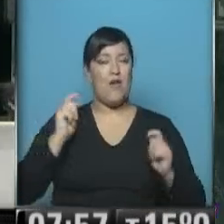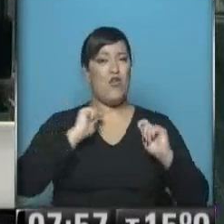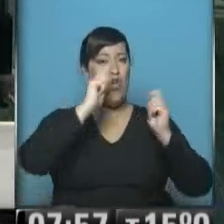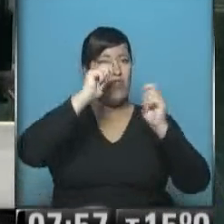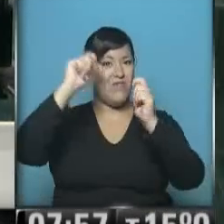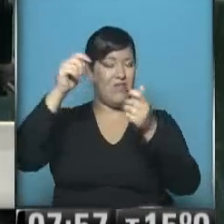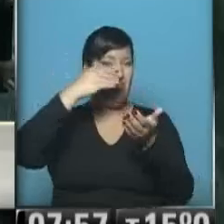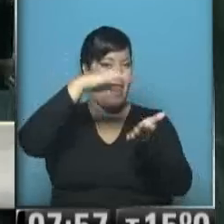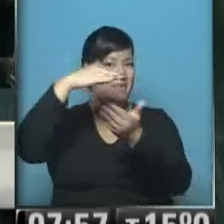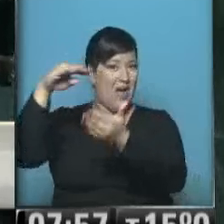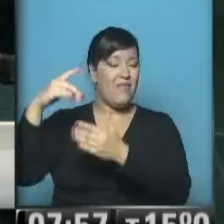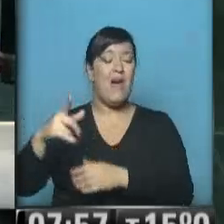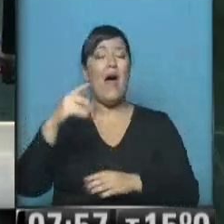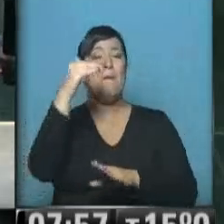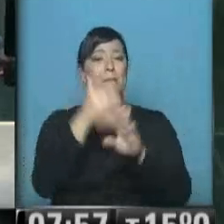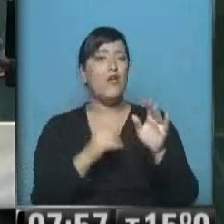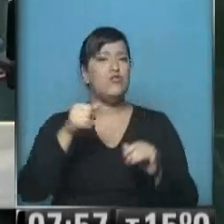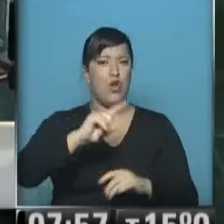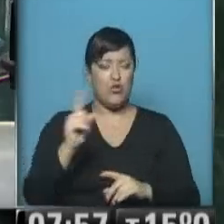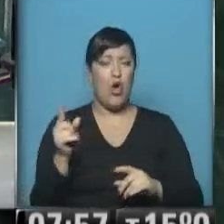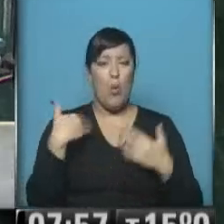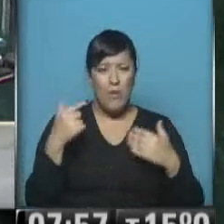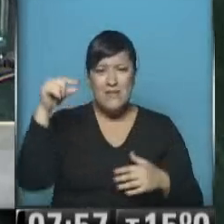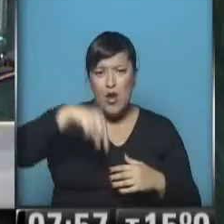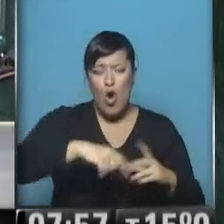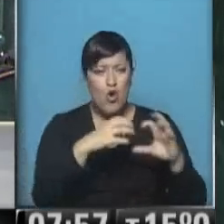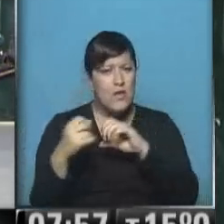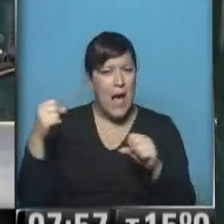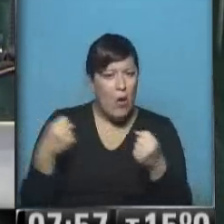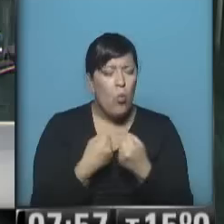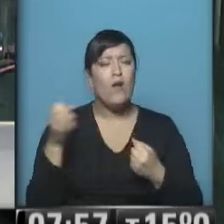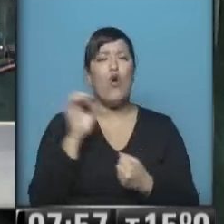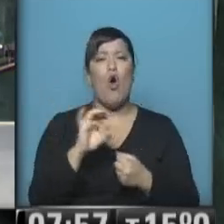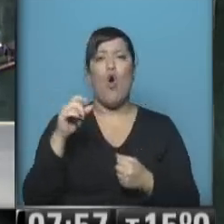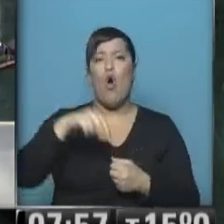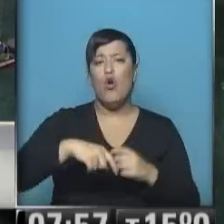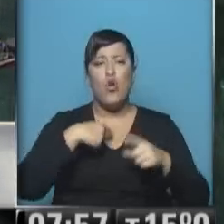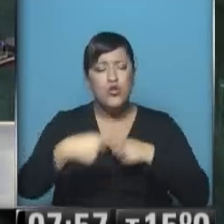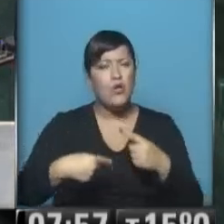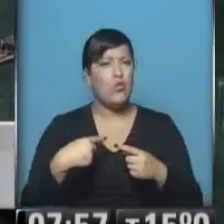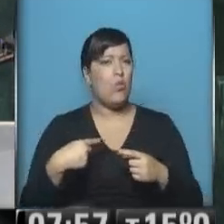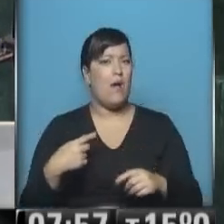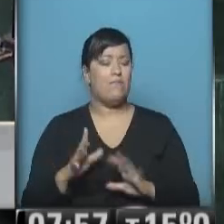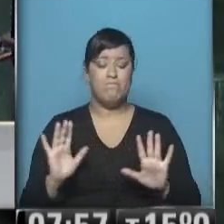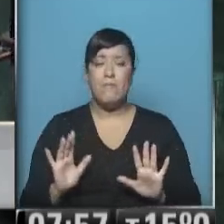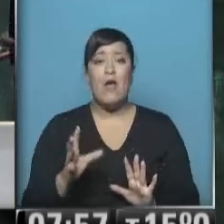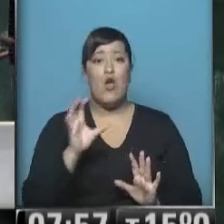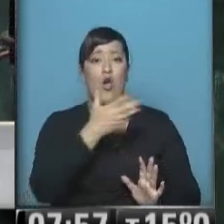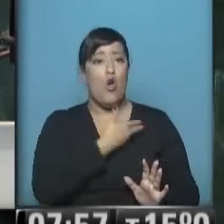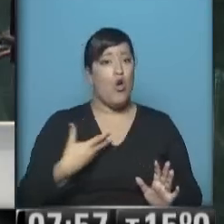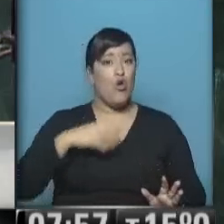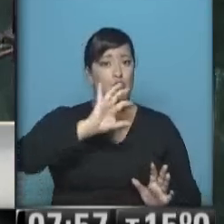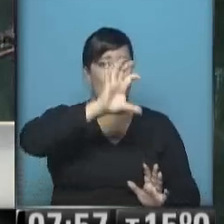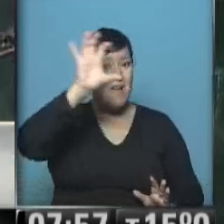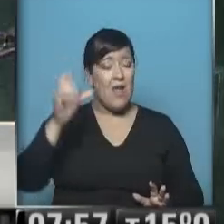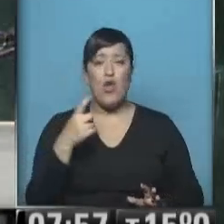muchos los sectores en juego se puede llegar un acuerdo hoy O digo o hoy continúan y se espera que pueda de acuerdo a lo que plantearon los gobernadores ayer